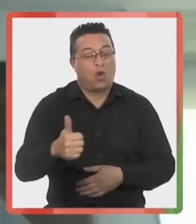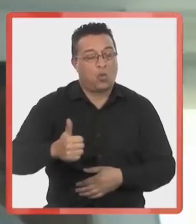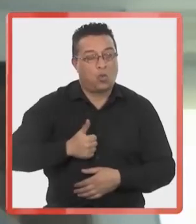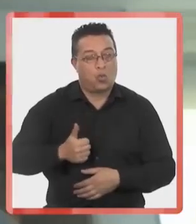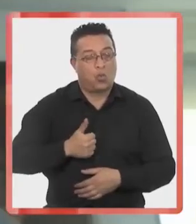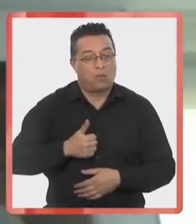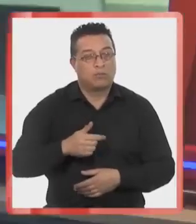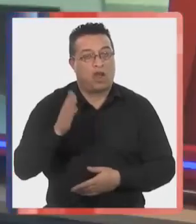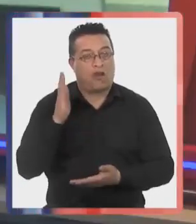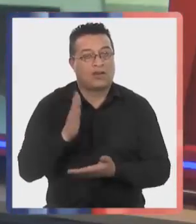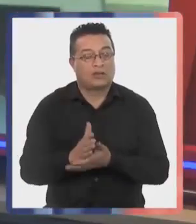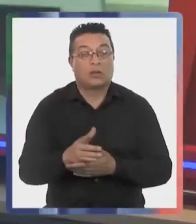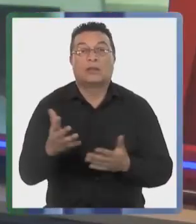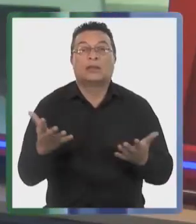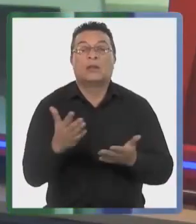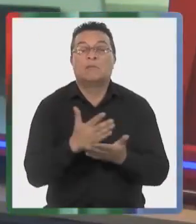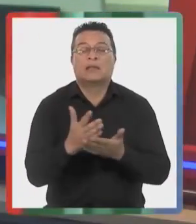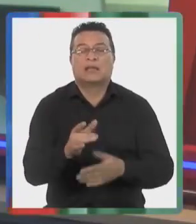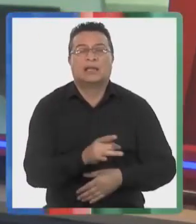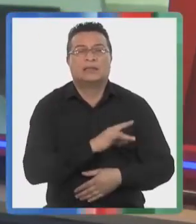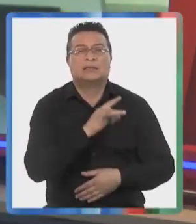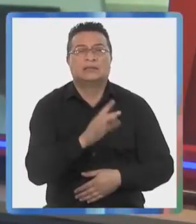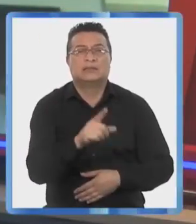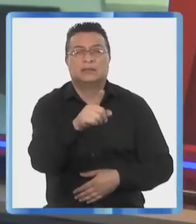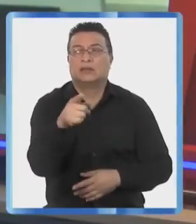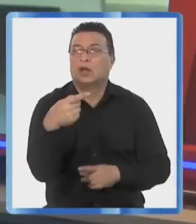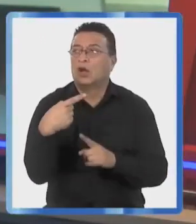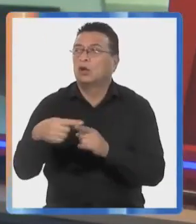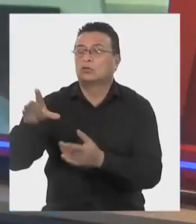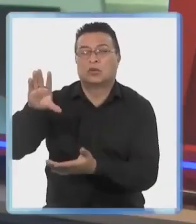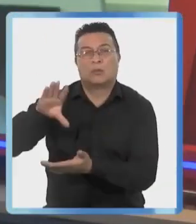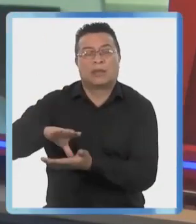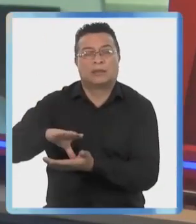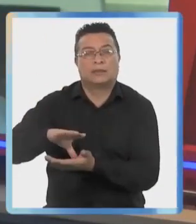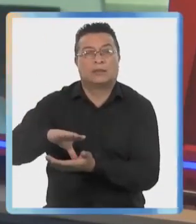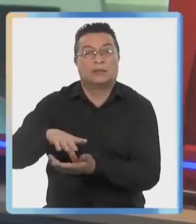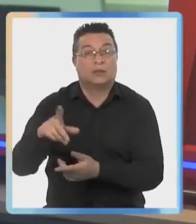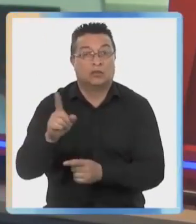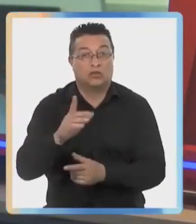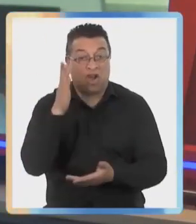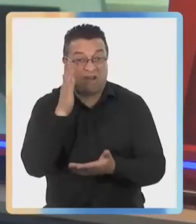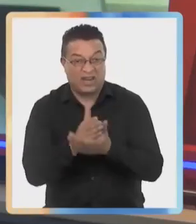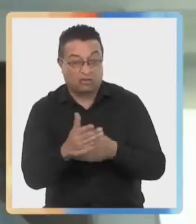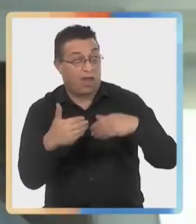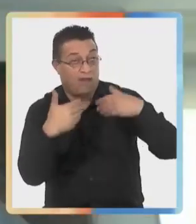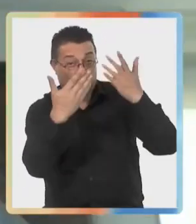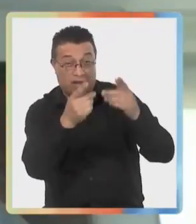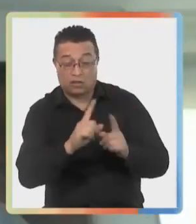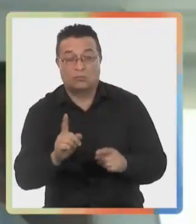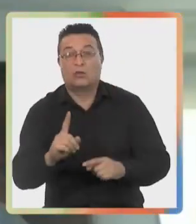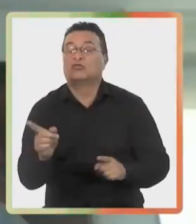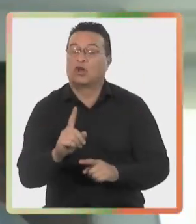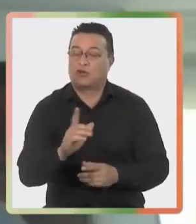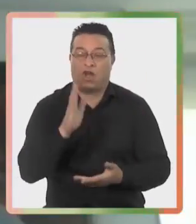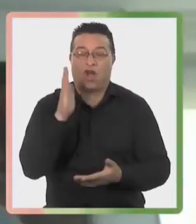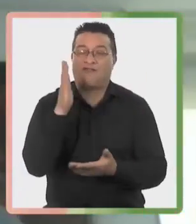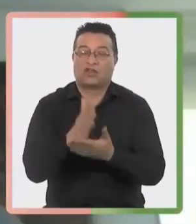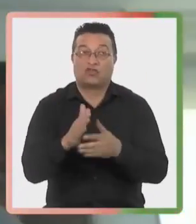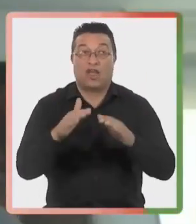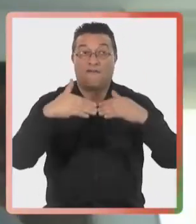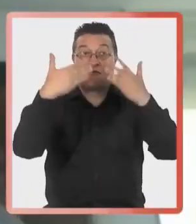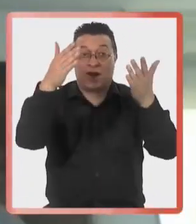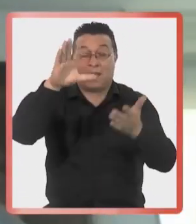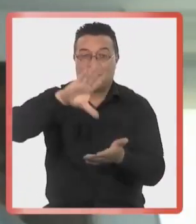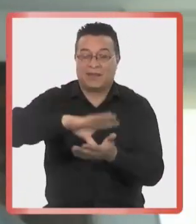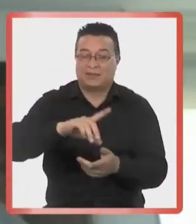con esta obligación. ¿Pero qué pasa con los chilenos que están en el extranjero? ¿Ahí no corre esta obligación? La obligatoriedad no corre, como